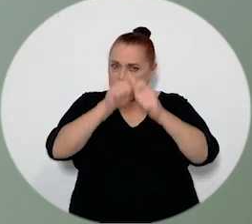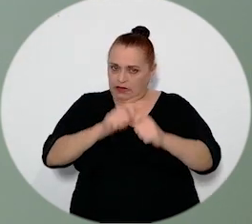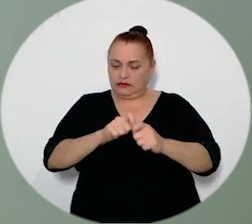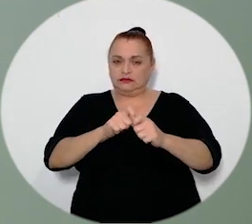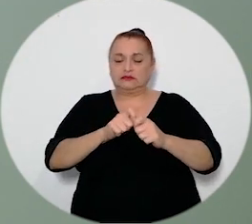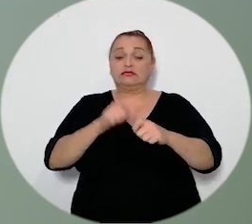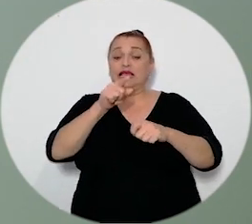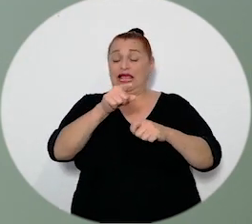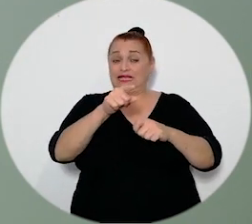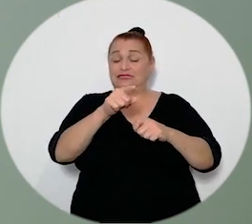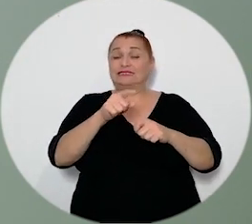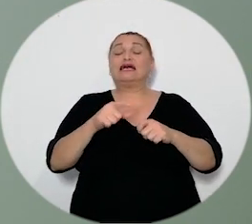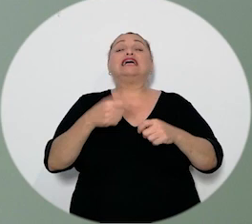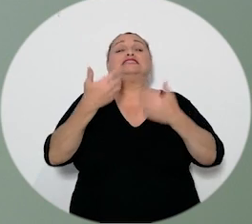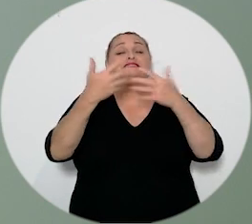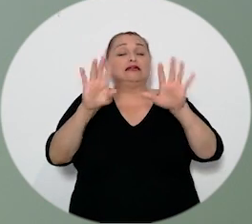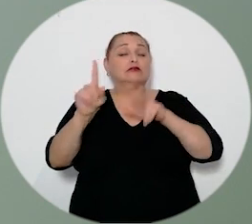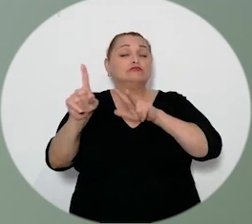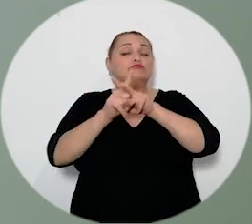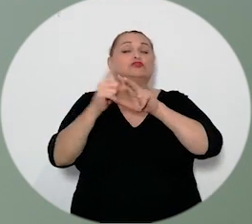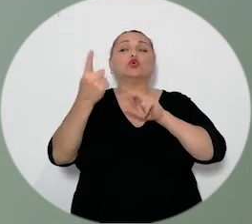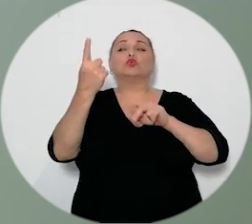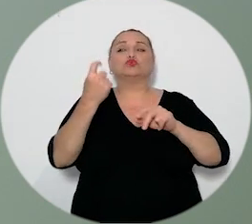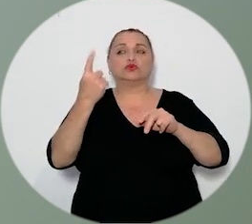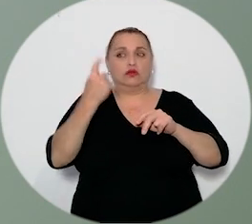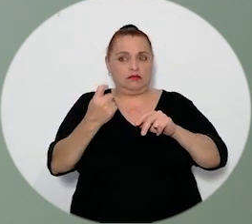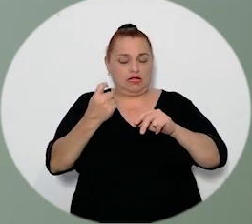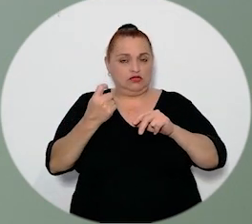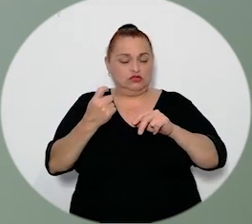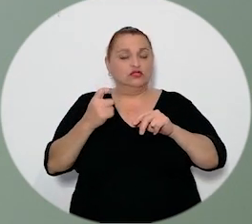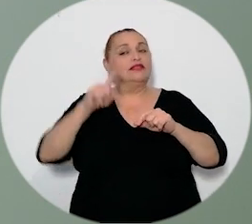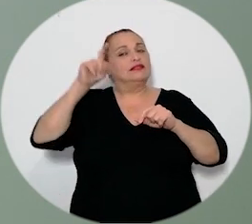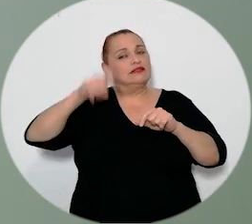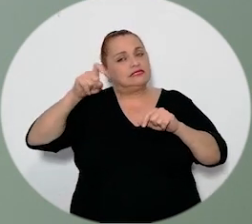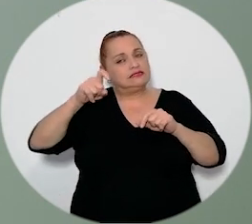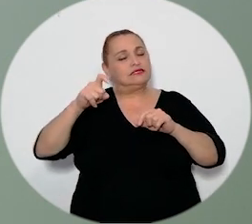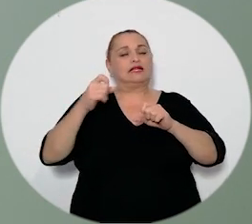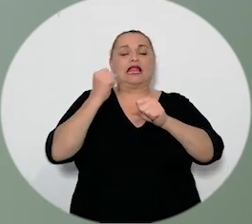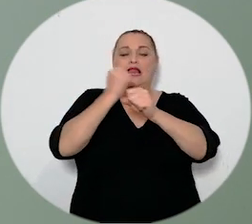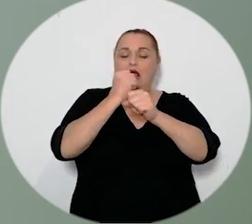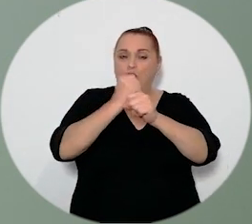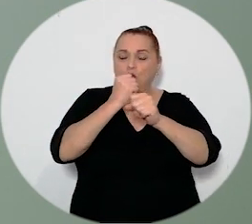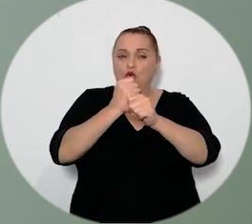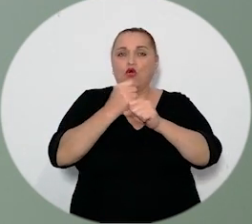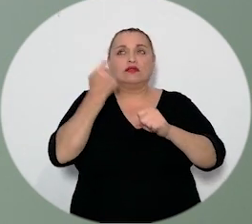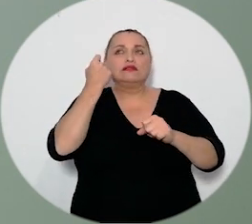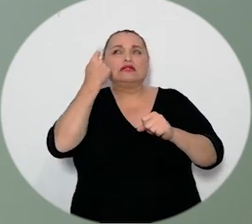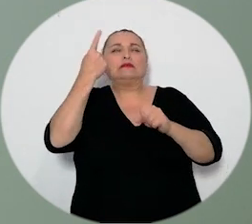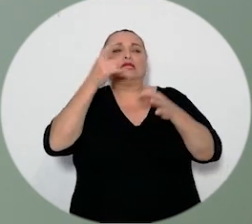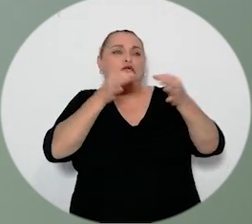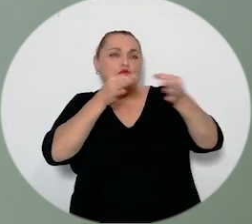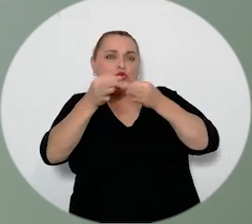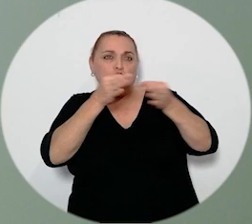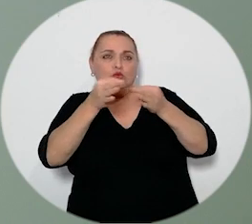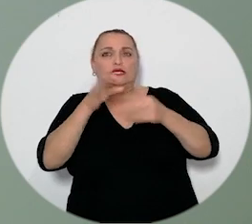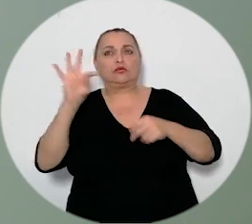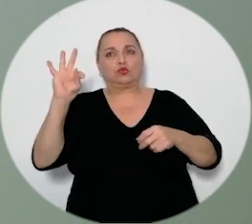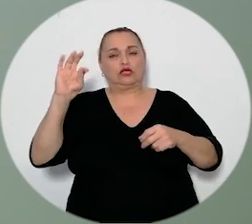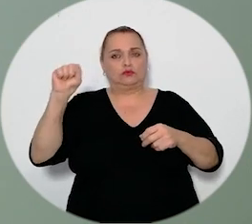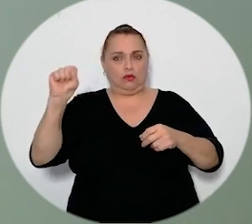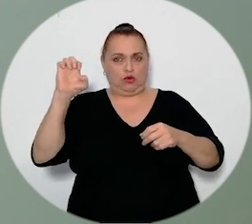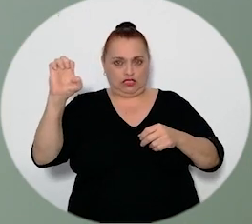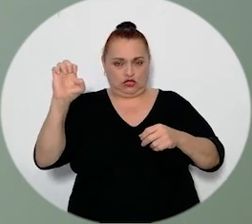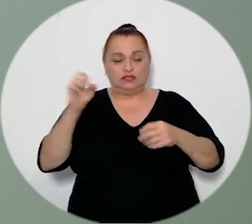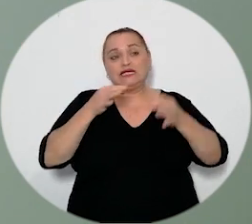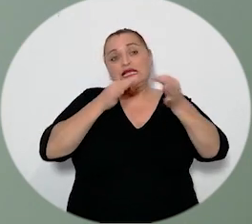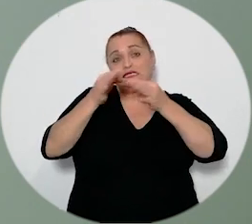detalles. De esa opacidad surgieron cuestionamientos varios ante los cuales fue necesaria la labor de interpretación del Tribunal Supremo de Elecciones para